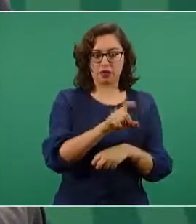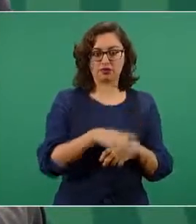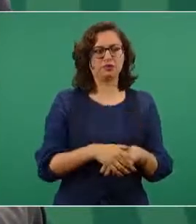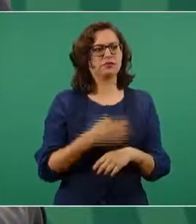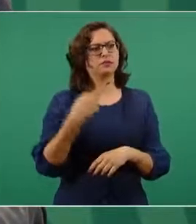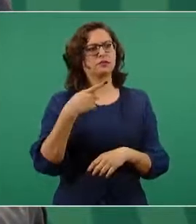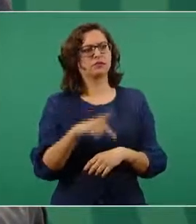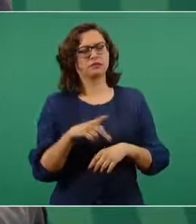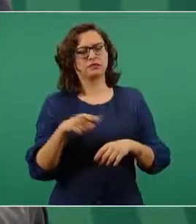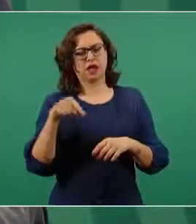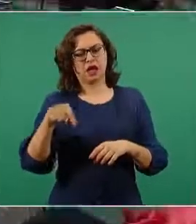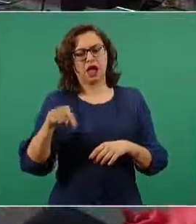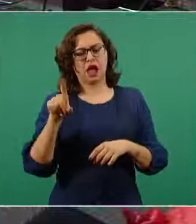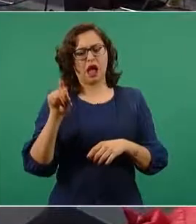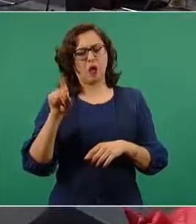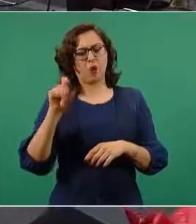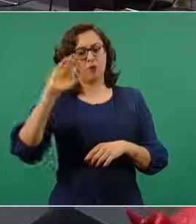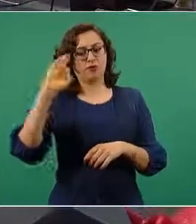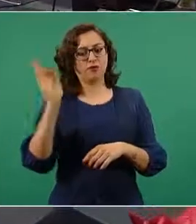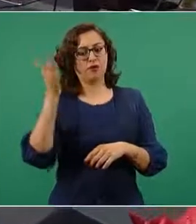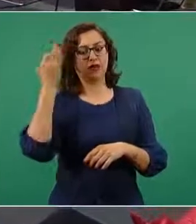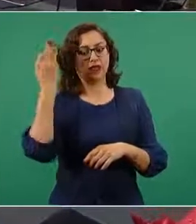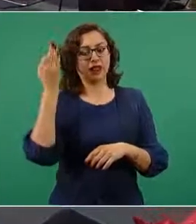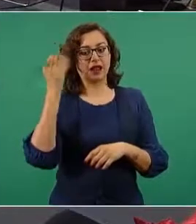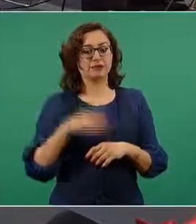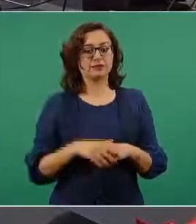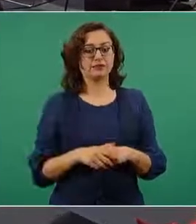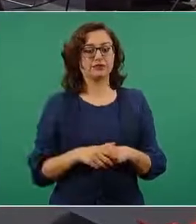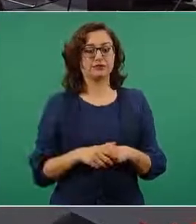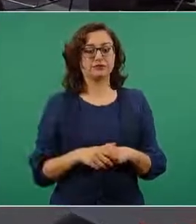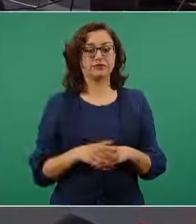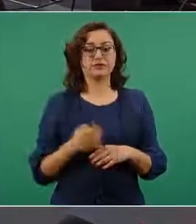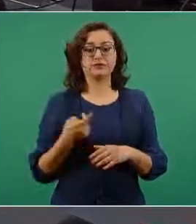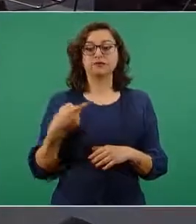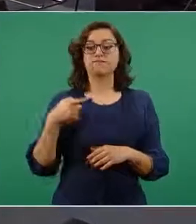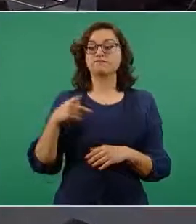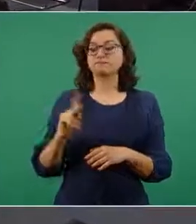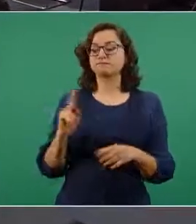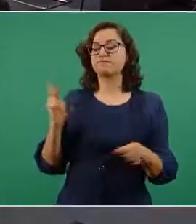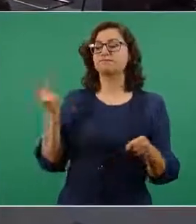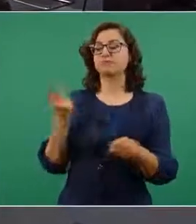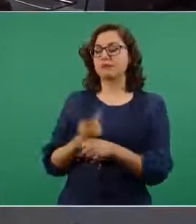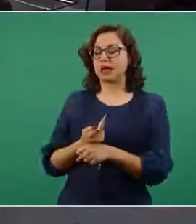tramo federal, no tiene… Sí, pero al momento que actuamos…